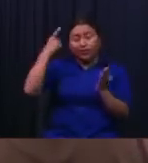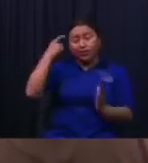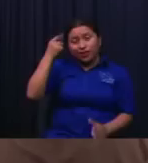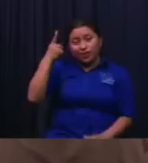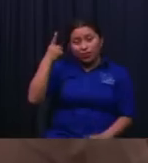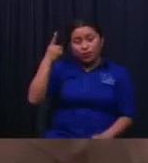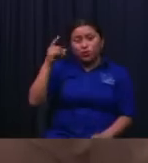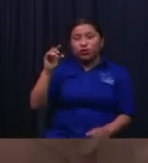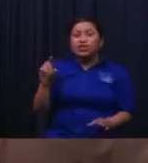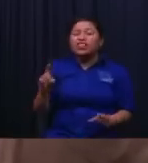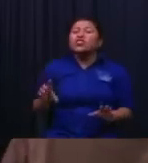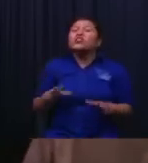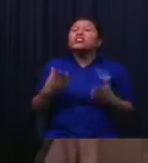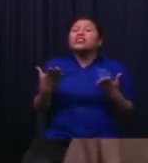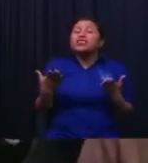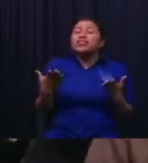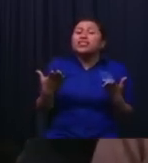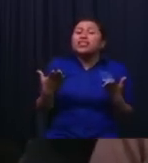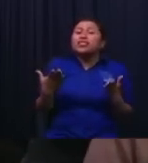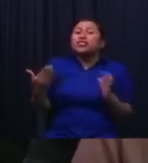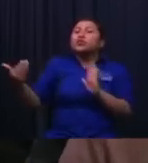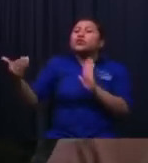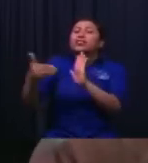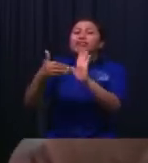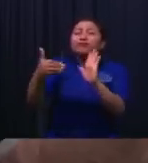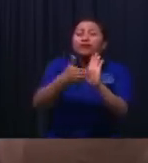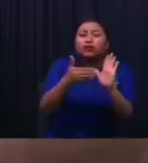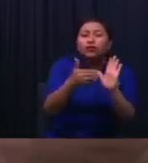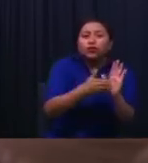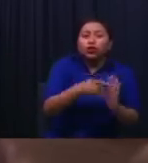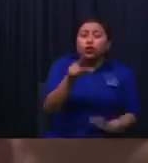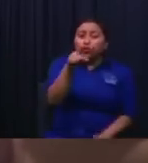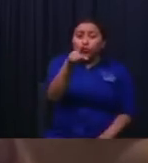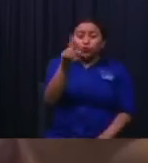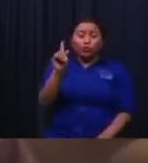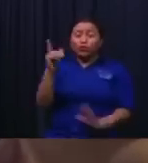enfrentamos. Muchas veces tú no te enfrentas a tu cónyuge.